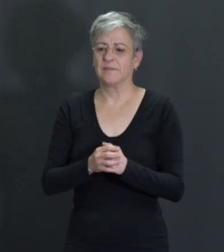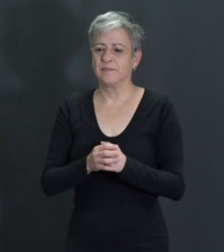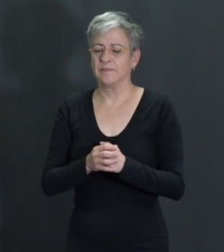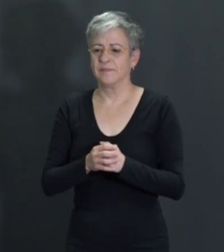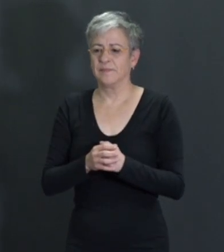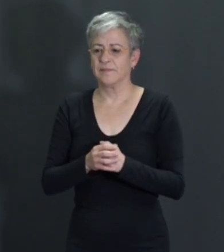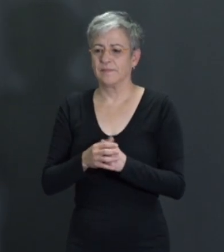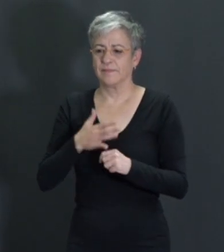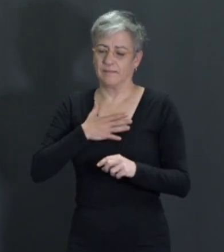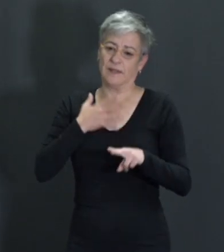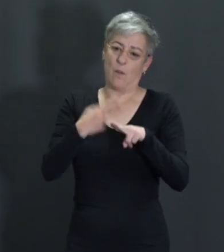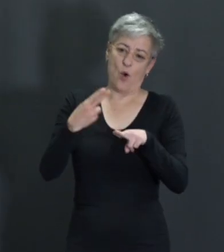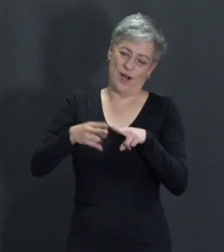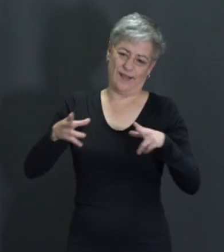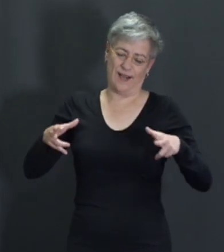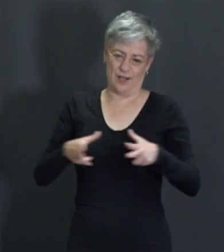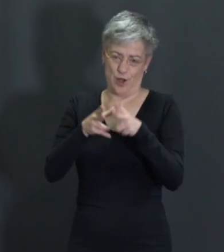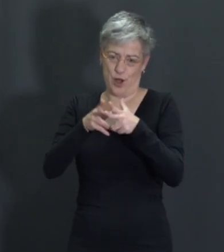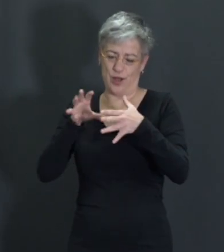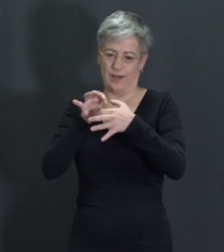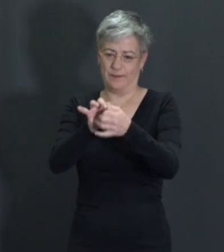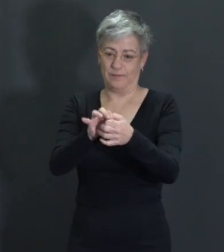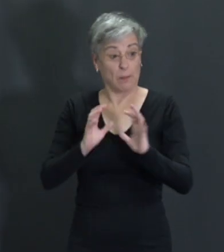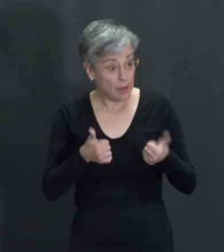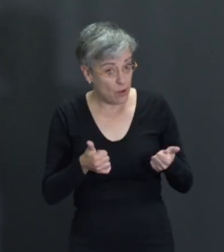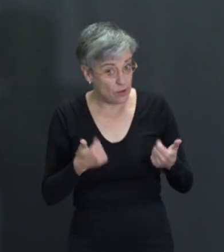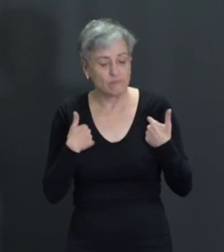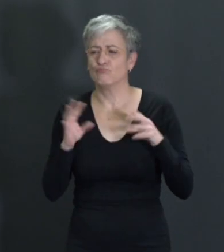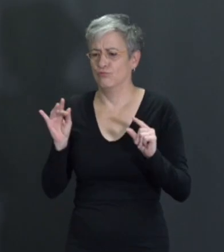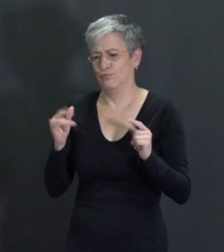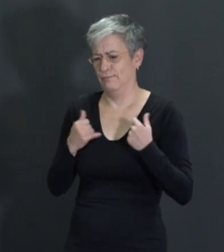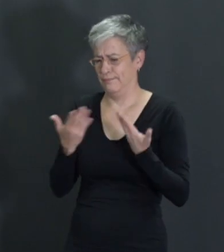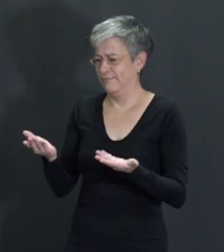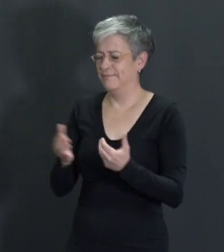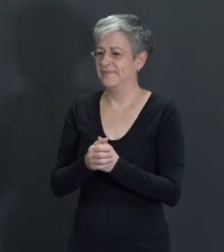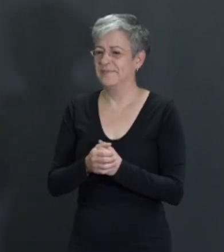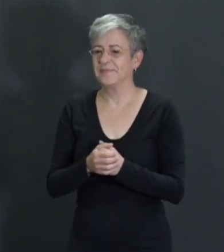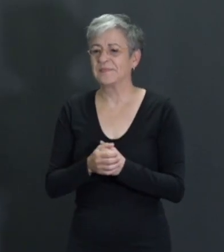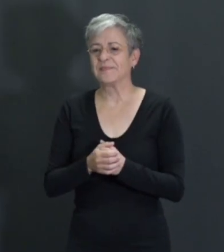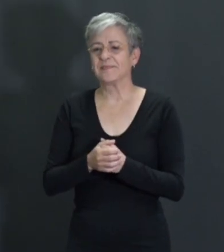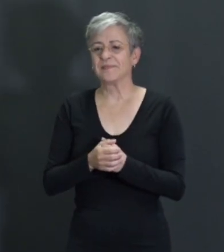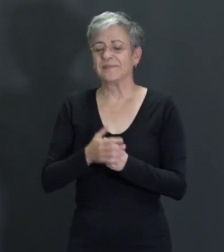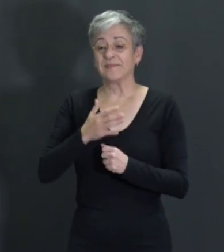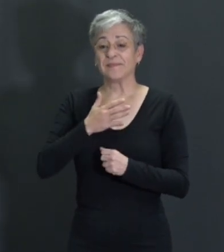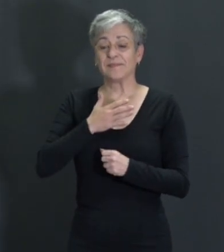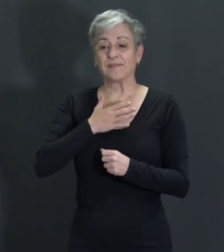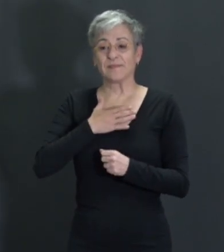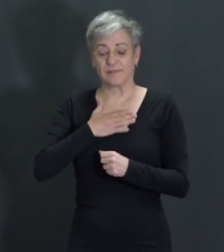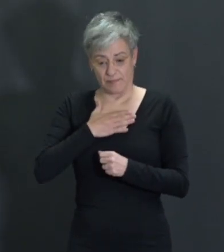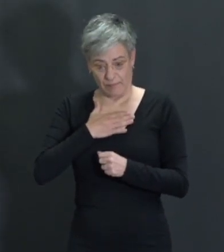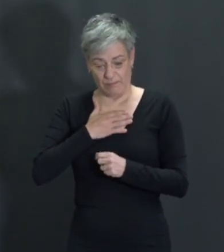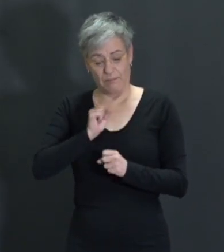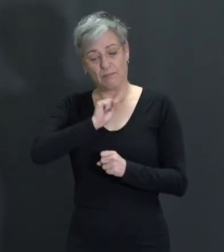estamos, ¿no? Desde las políticas sociales. ¿Empiezo? Sí, claro, cuando quieras. Bueno, pues mis primeras palabras son de